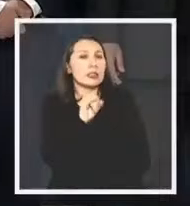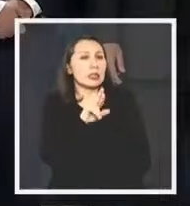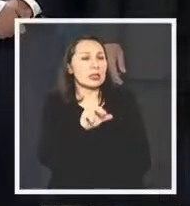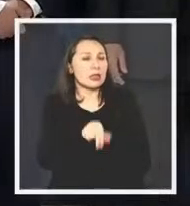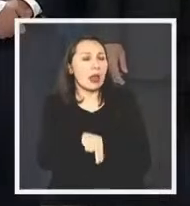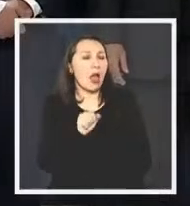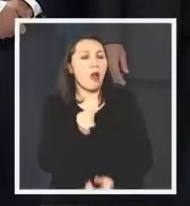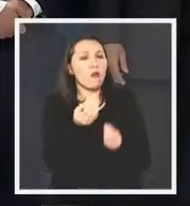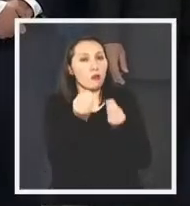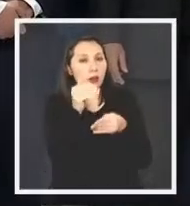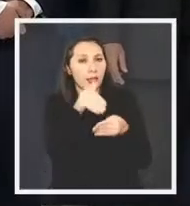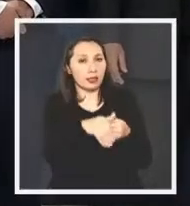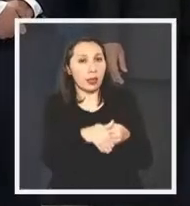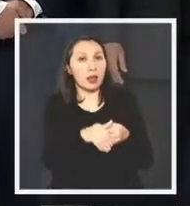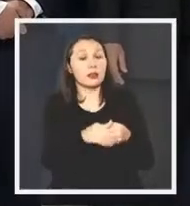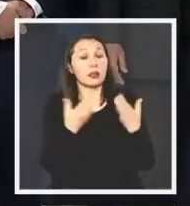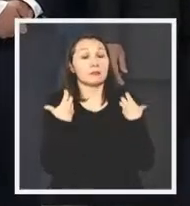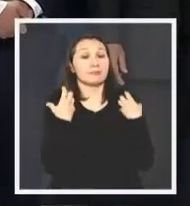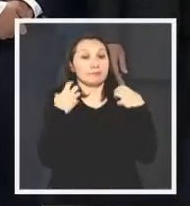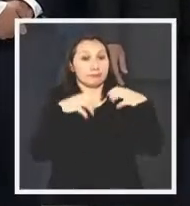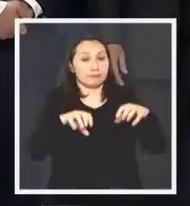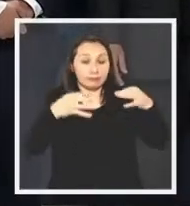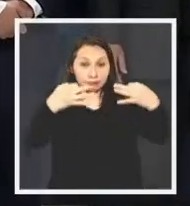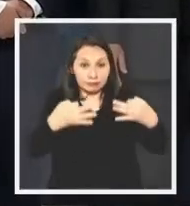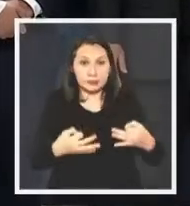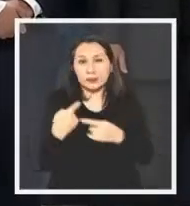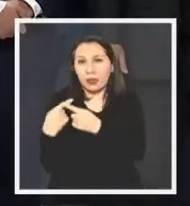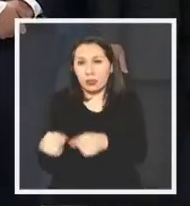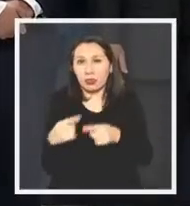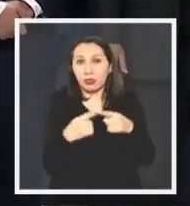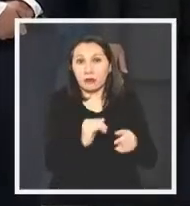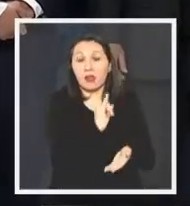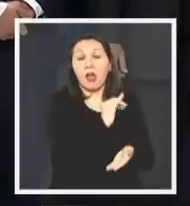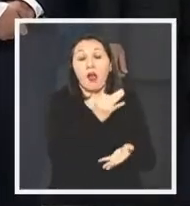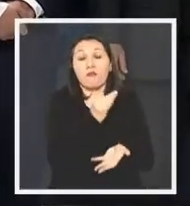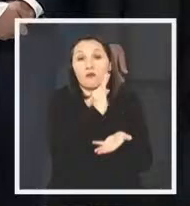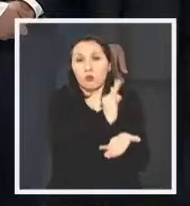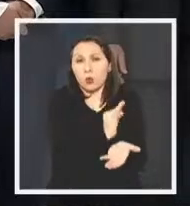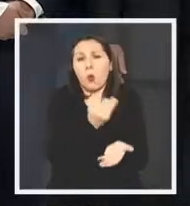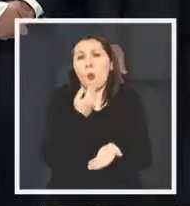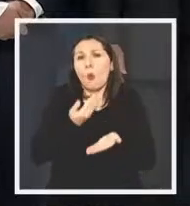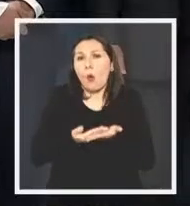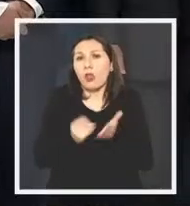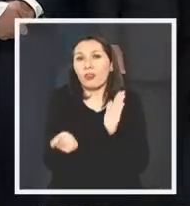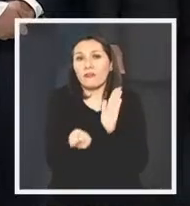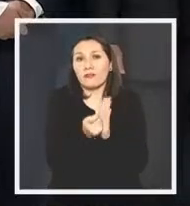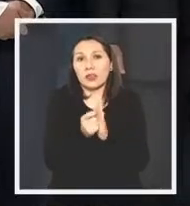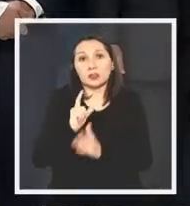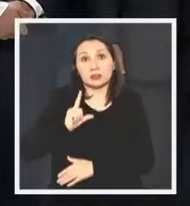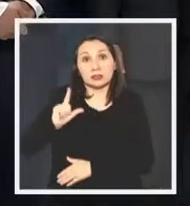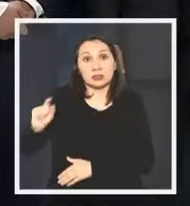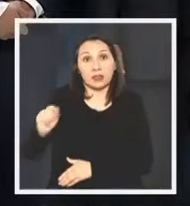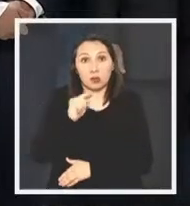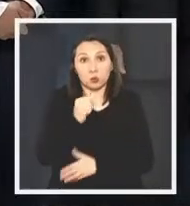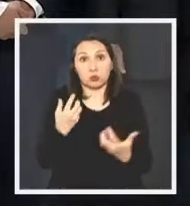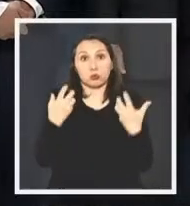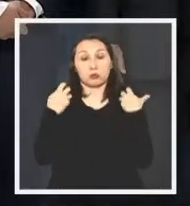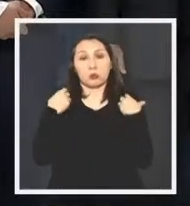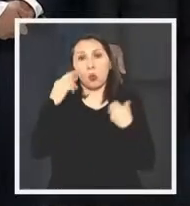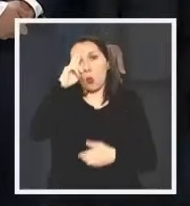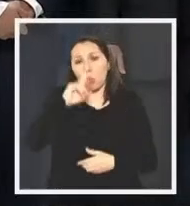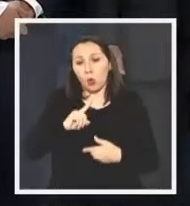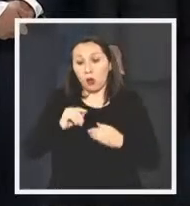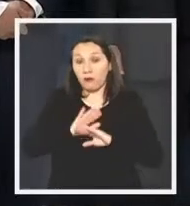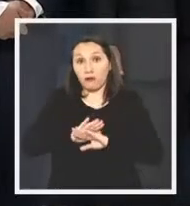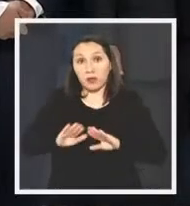tardes traje el traspaso efectivo que se haga de las distintas fundaciones hay una fecha para la salida de su cargo quiero